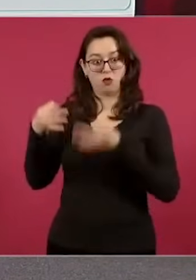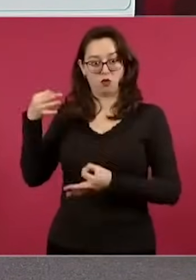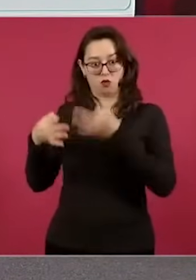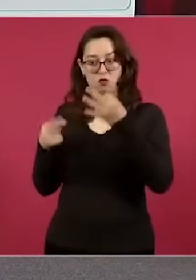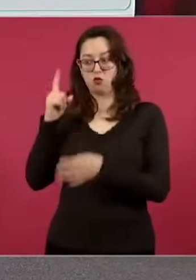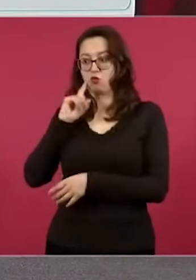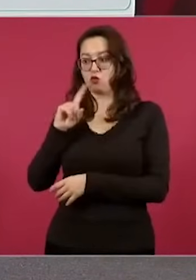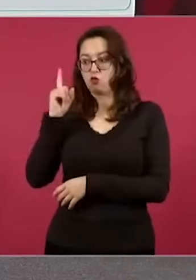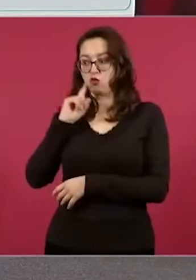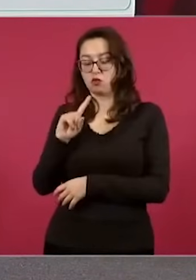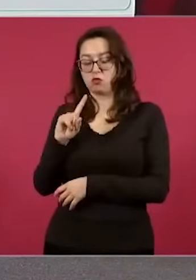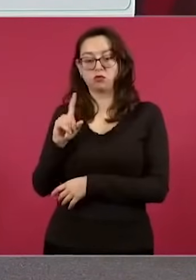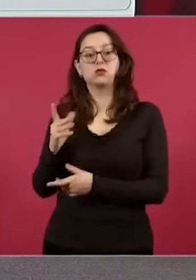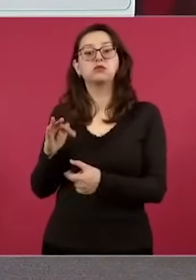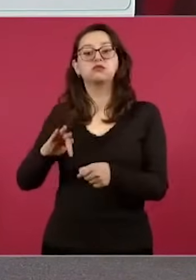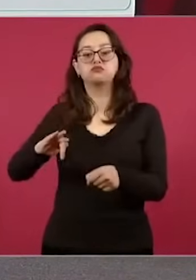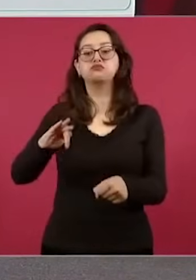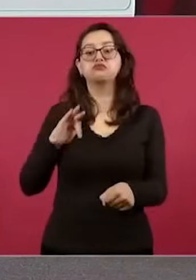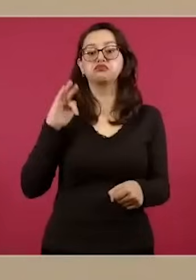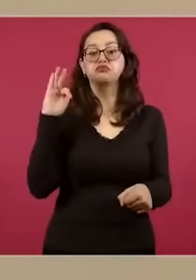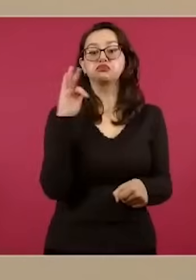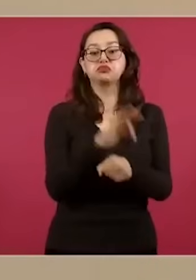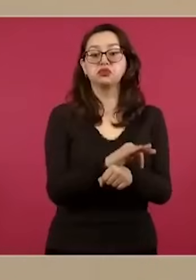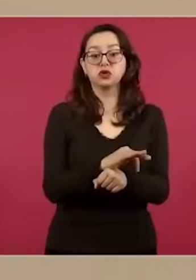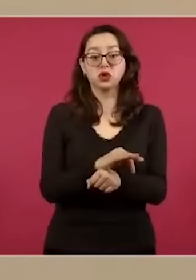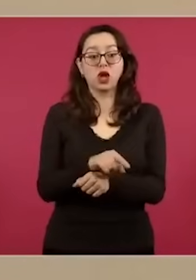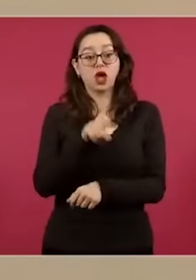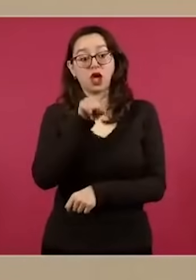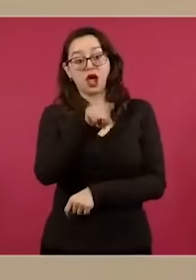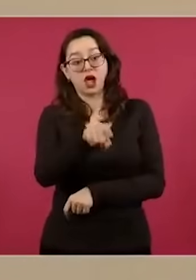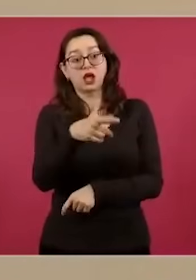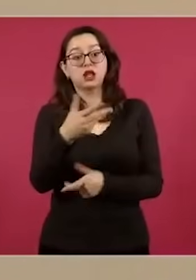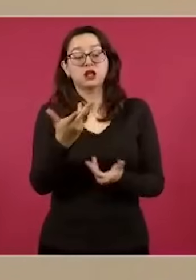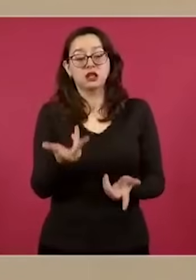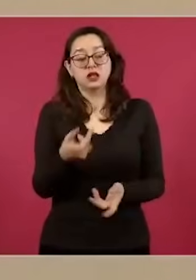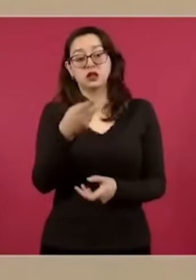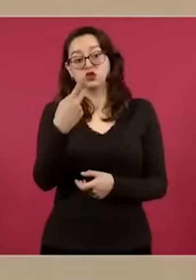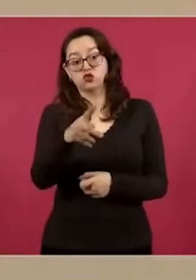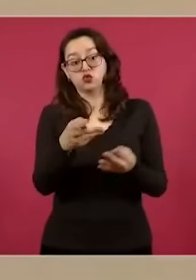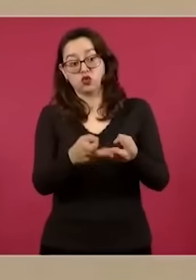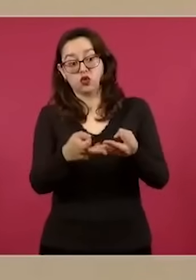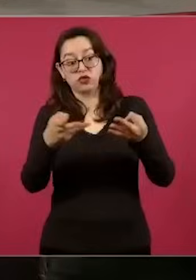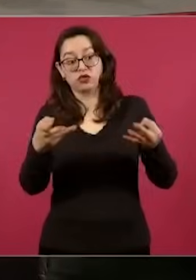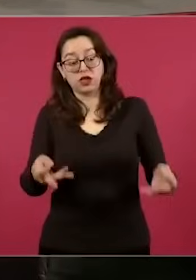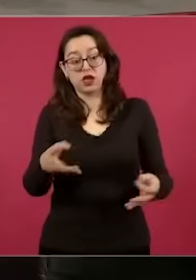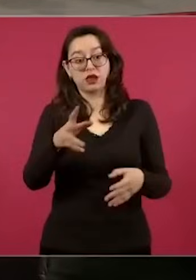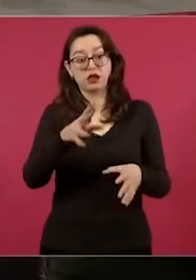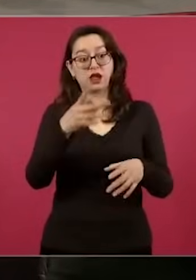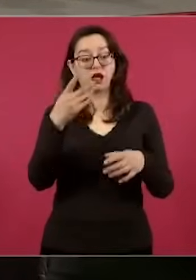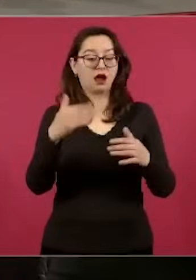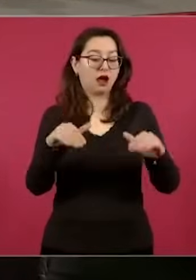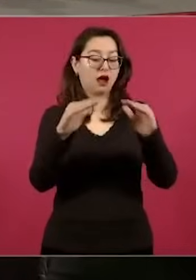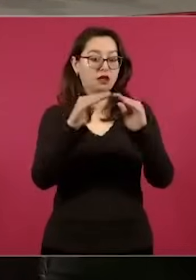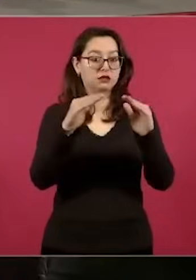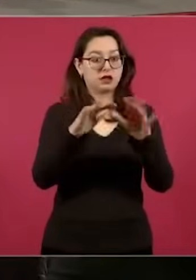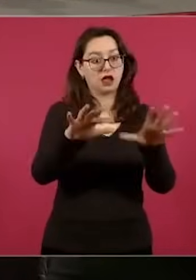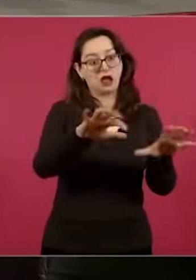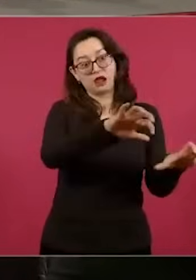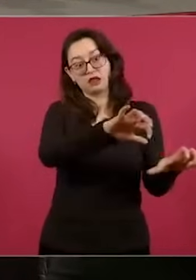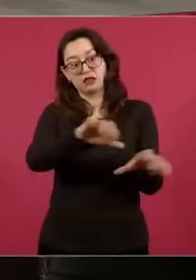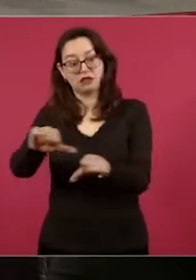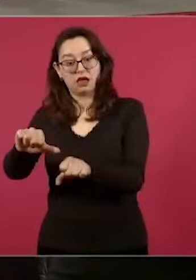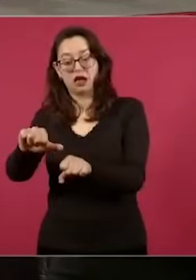declaró improcedente la acción de extinción de dominio promovida por la fiscalía general de la república contra Emilio